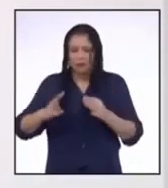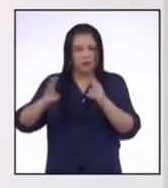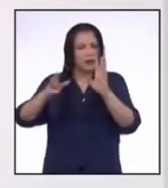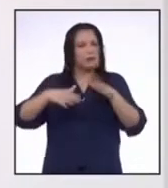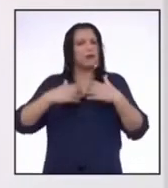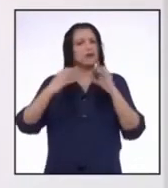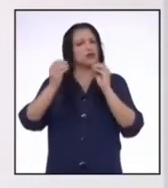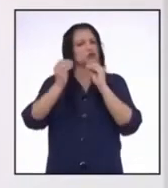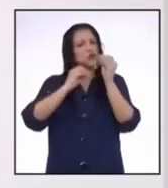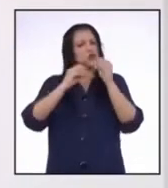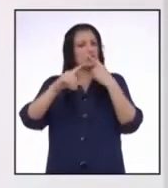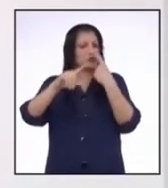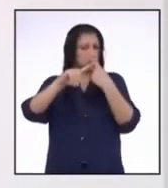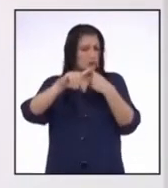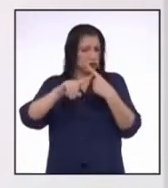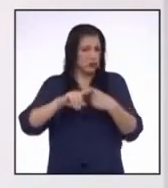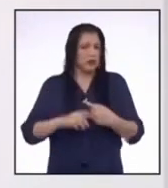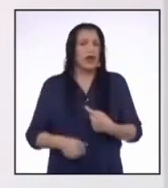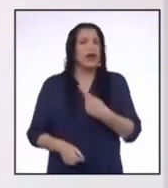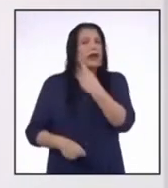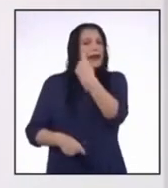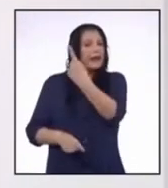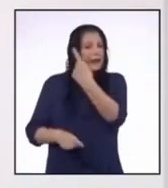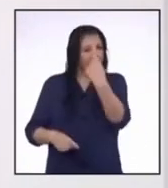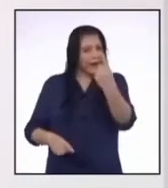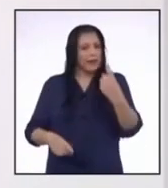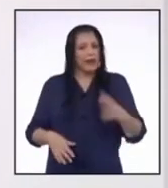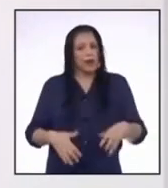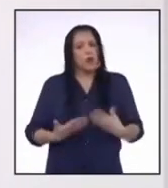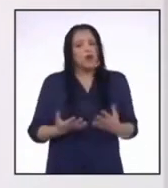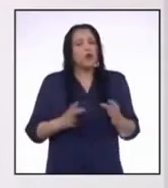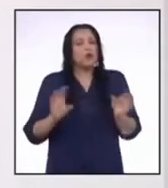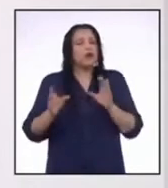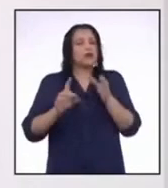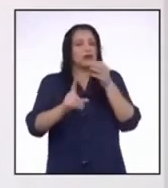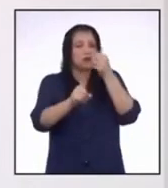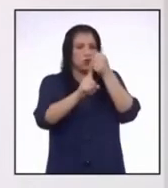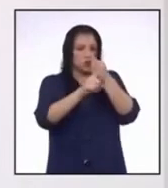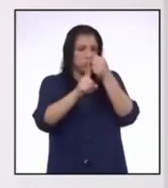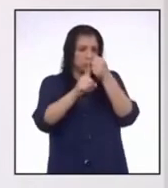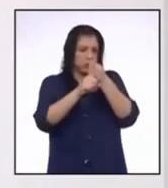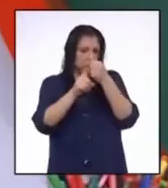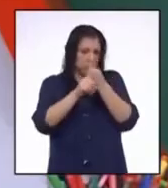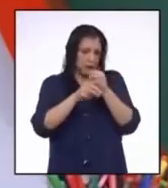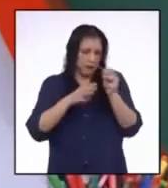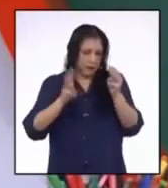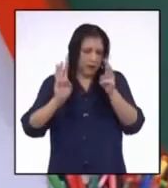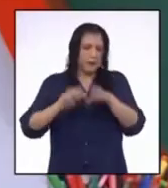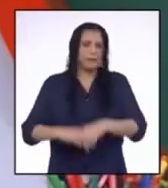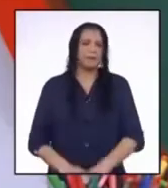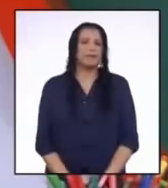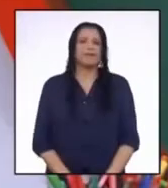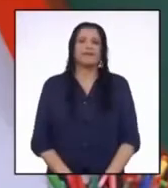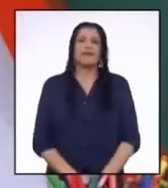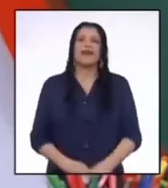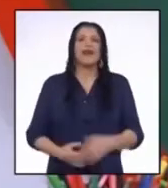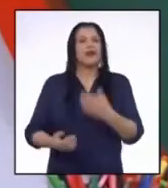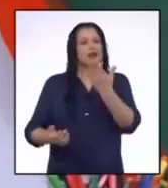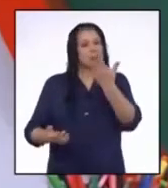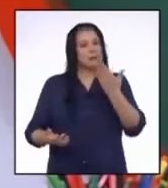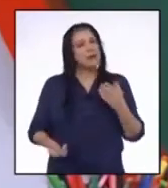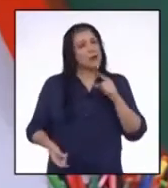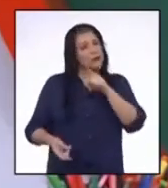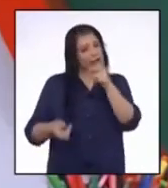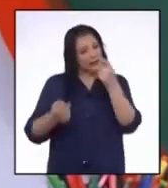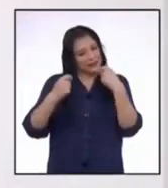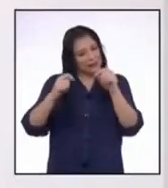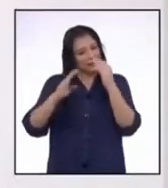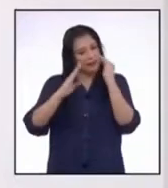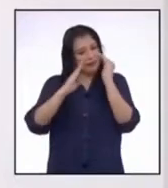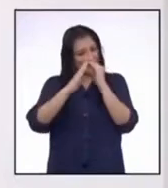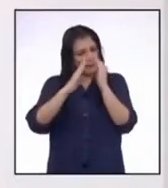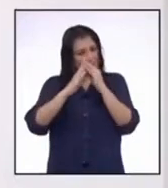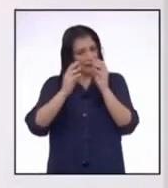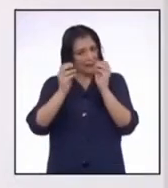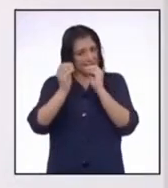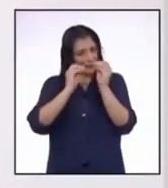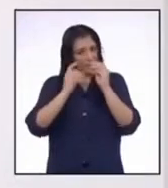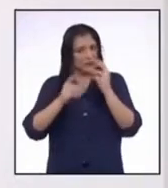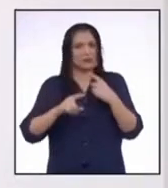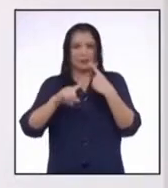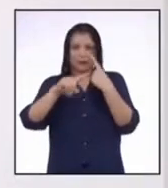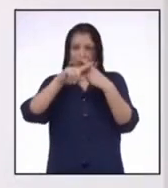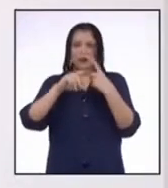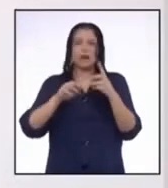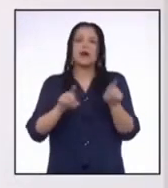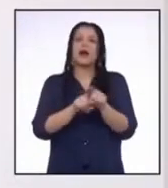estrategias o algoritmos, y cada uno puede formular sus propios algoritmos. Los invitamos a que lo intenten en casa. Ahora